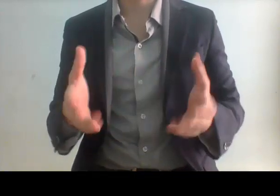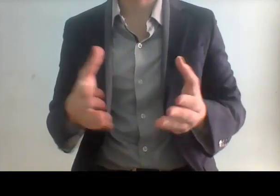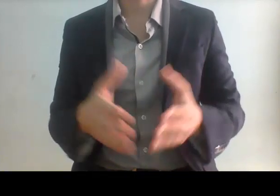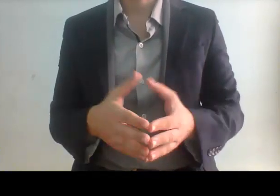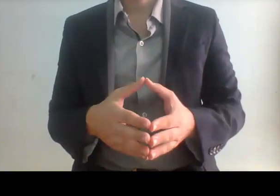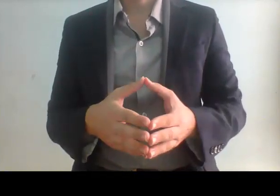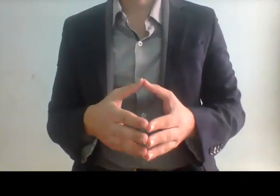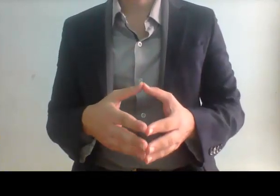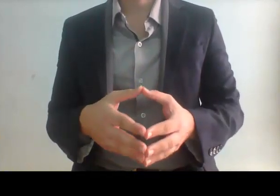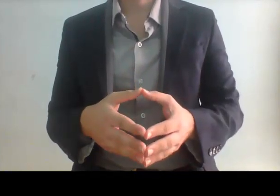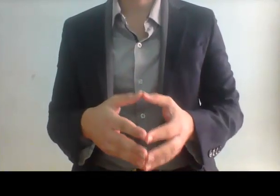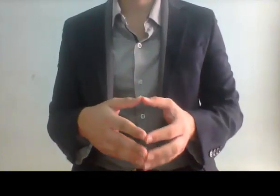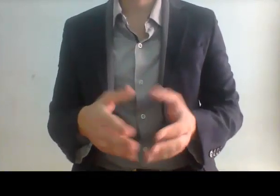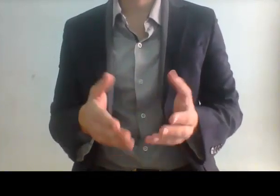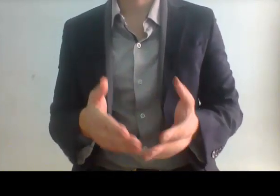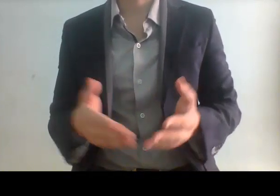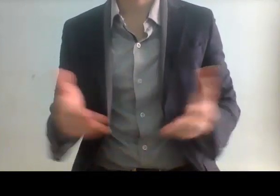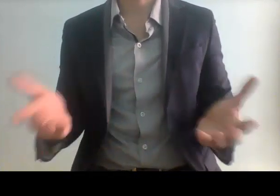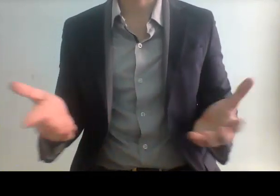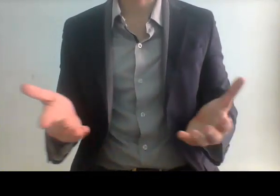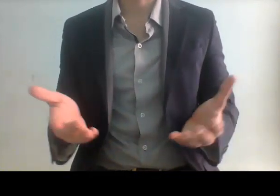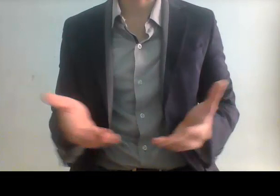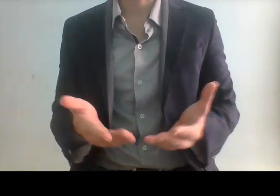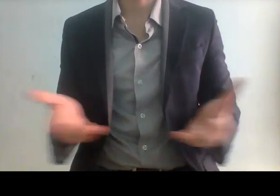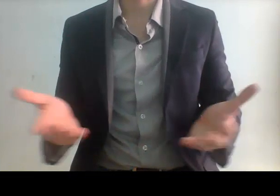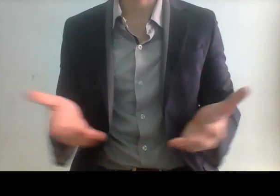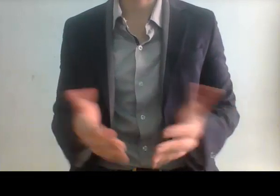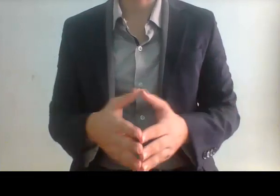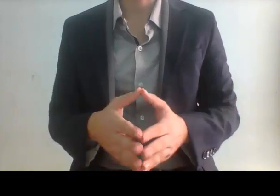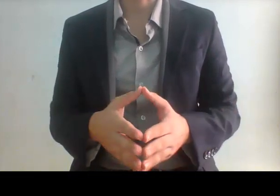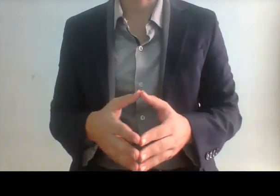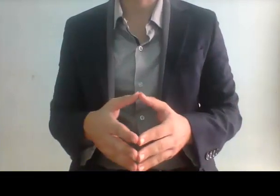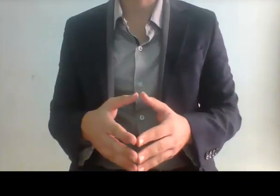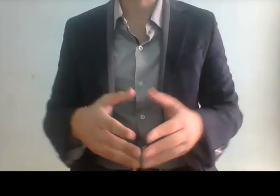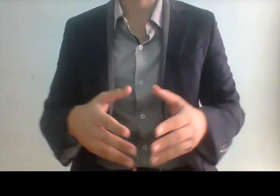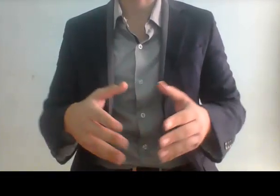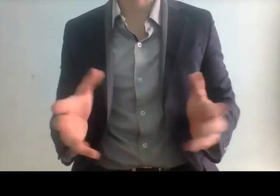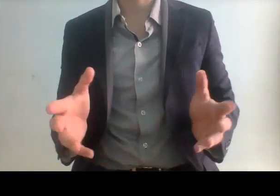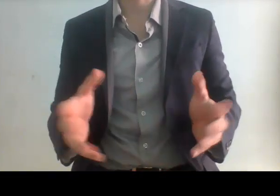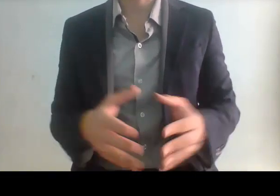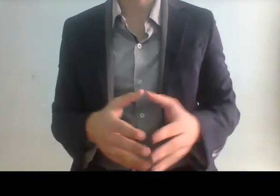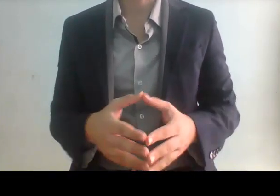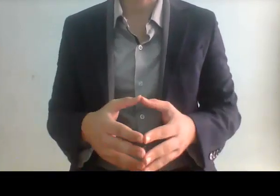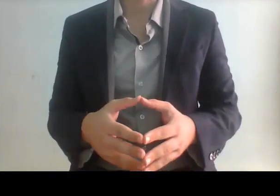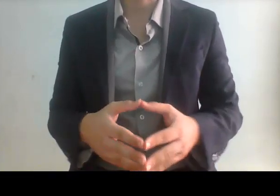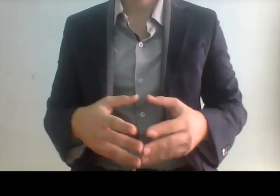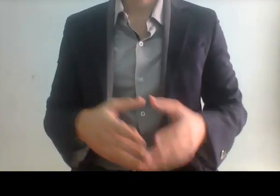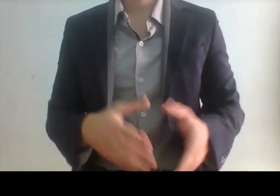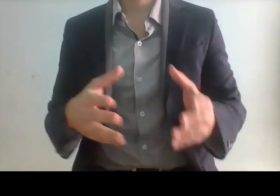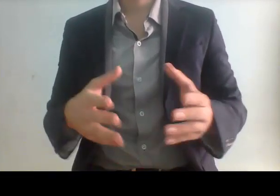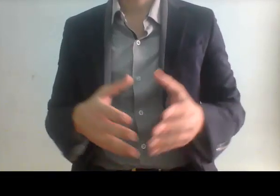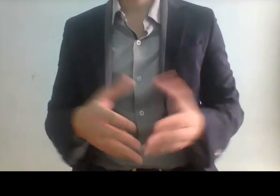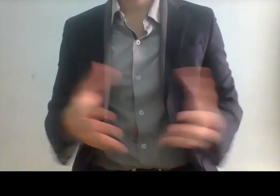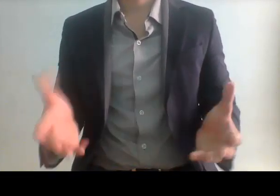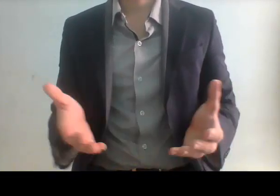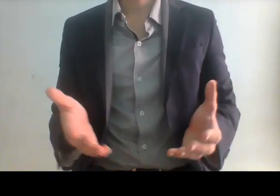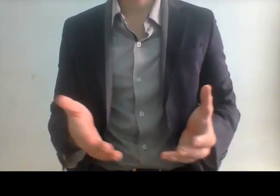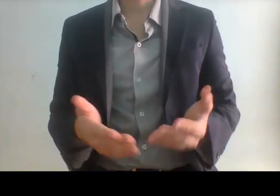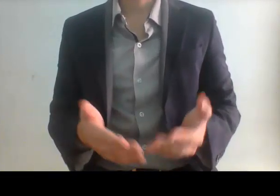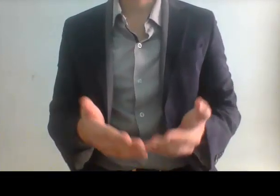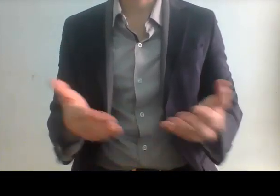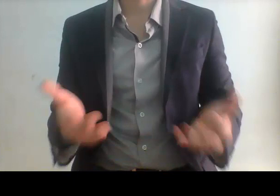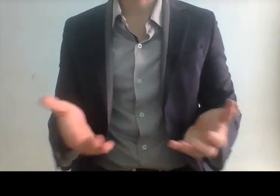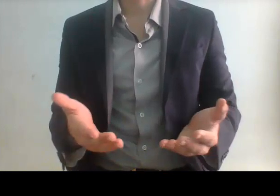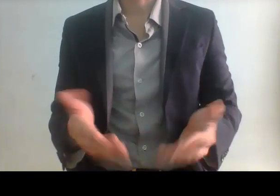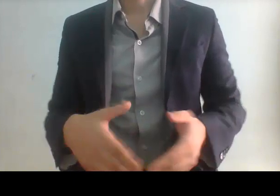tomado medidas y él quiere hacerse ver como que fue el que mejor le fue en el tema de la pandemia porque tomó las medidas correspondientes, pero pues no le interesa